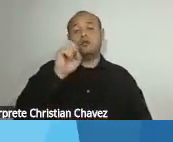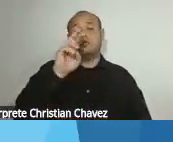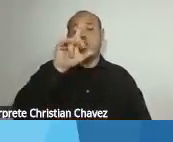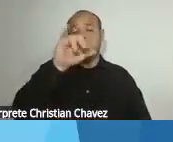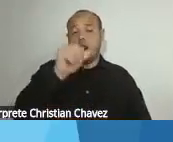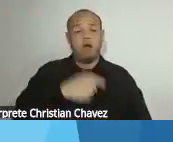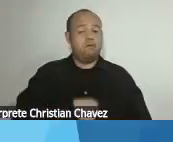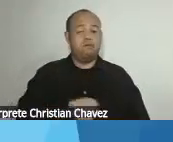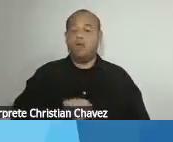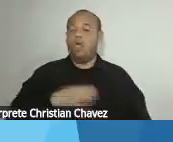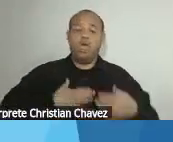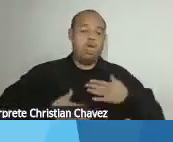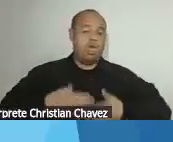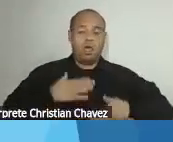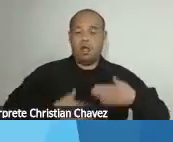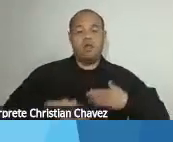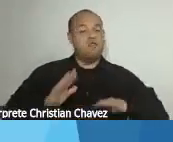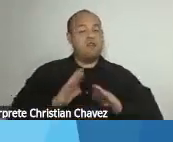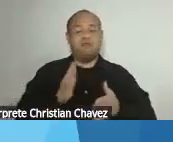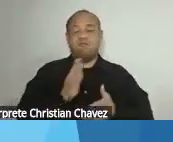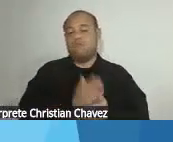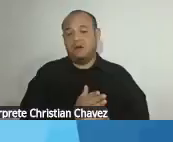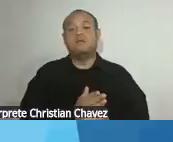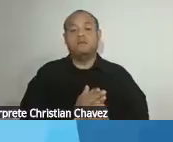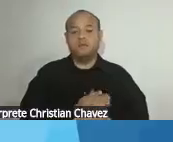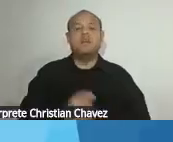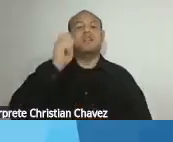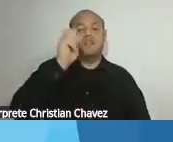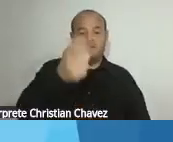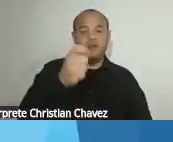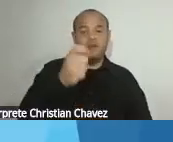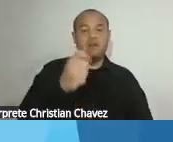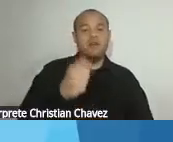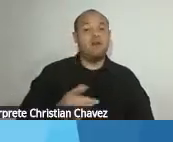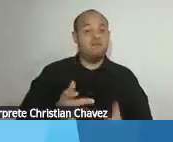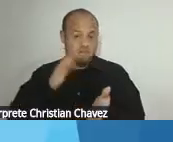no significa que sea un fracaso en el tratamiento.